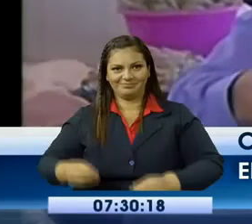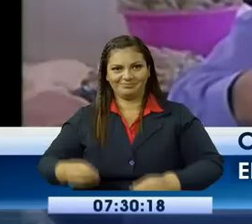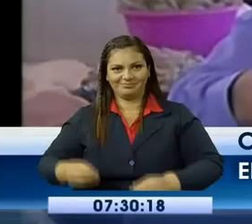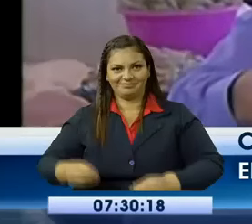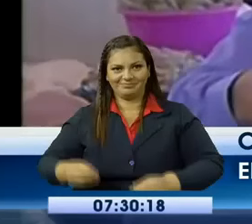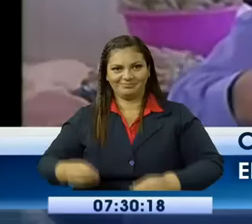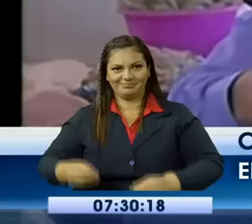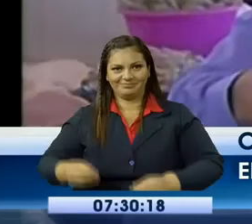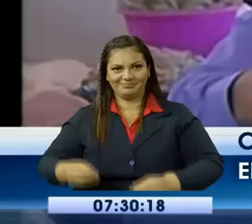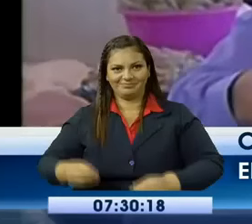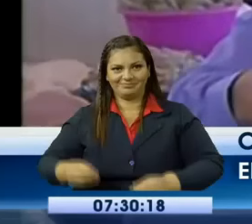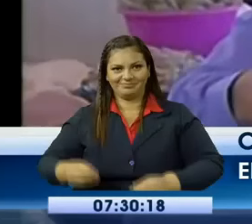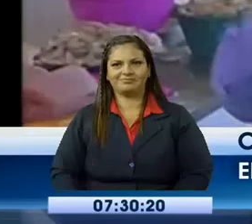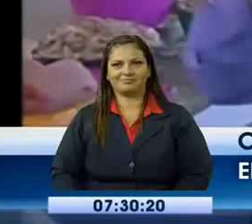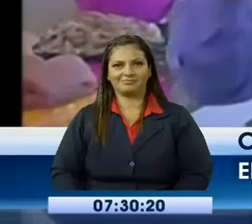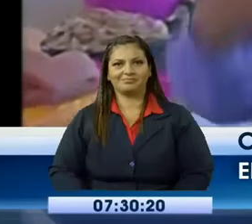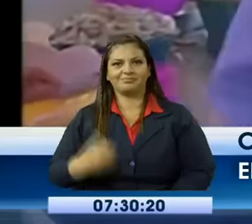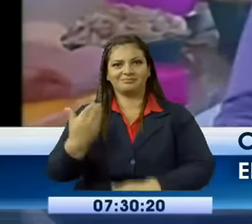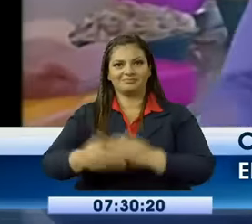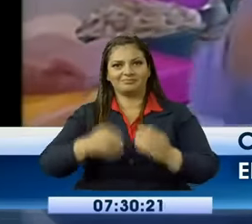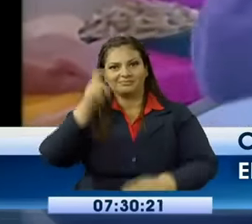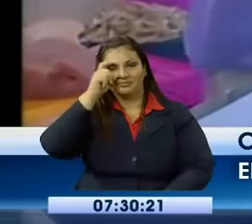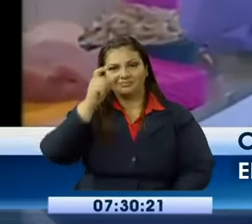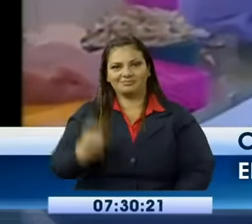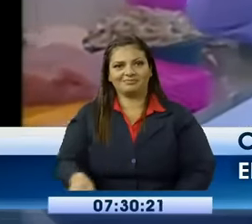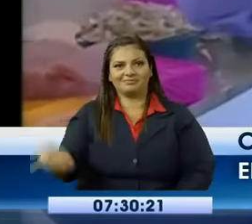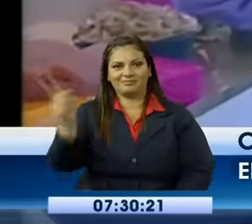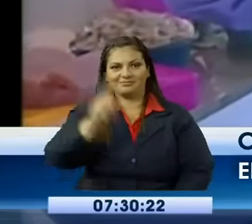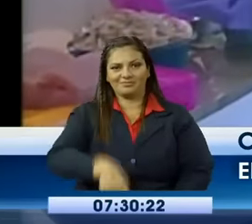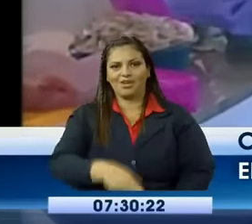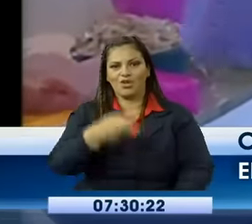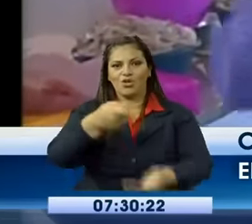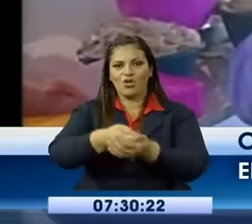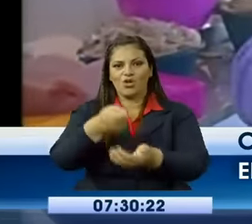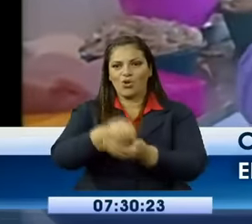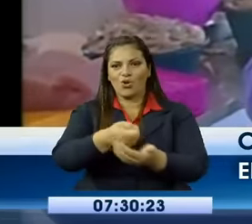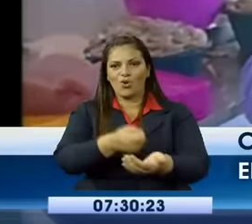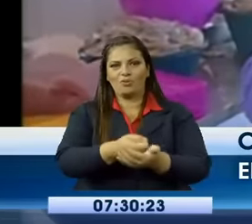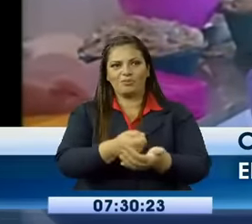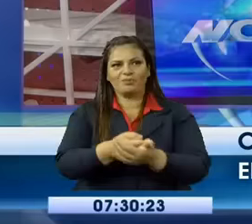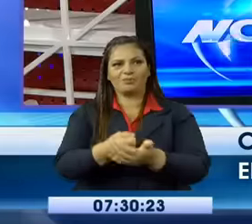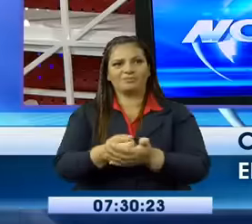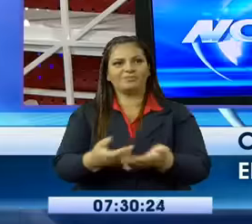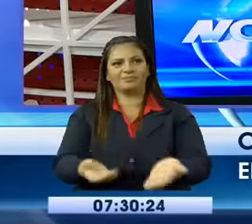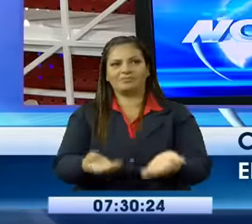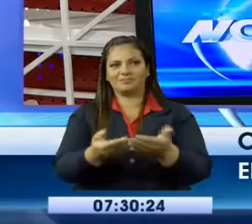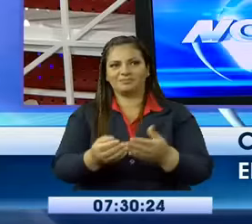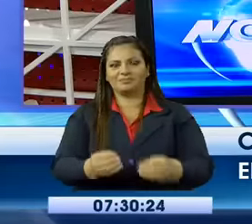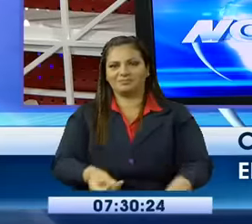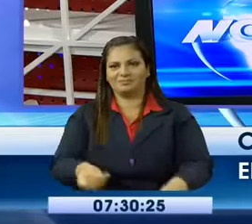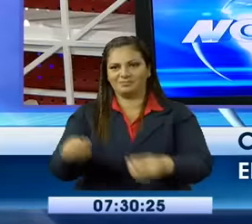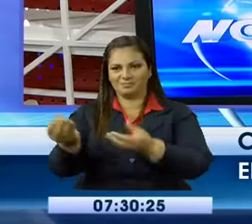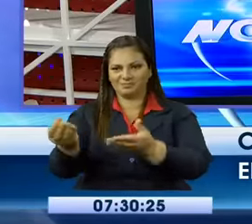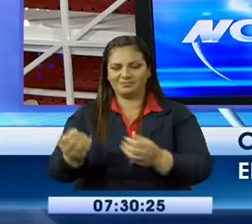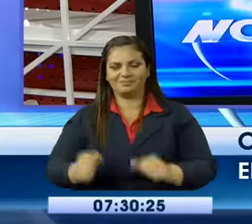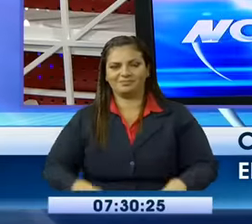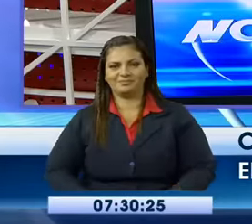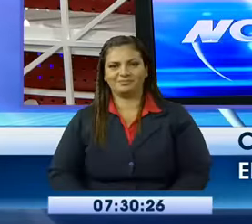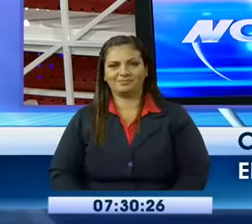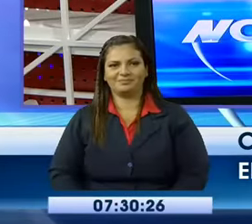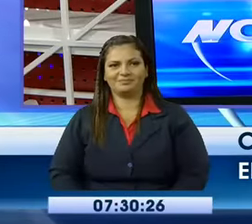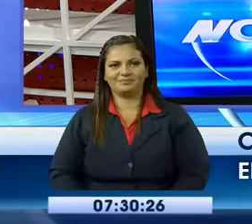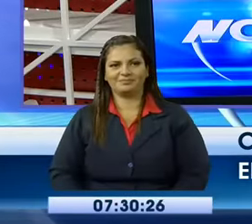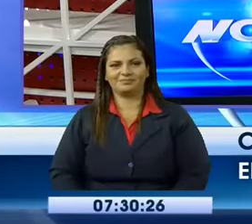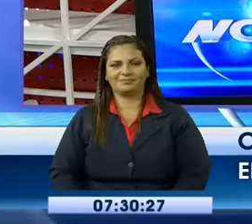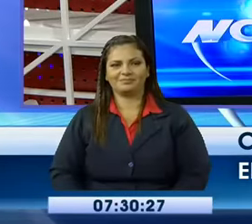compañero, cuando venga a realizar las compras, que lo mandan a hacer y que él viene solito, también dice, pueda llevar este tipo de mariscos. Hugo,